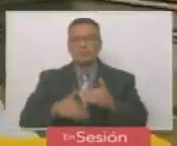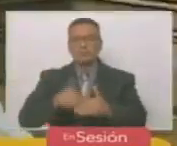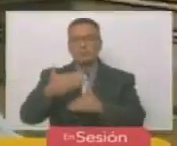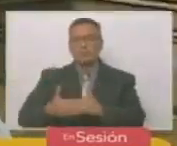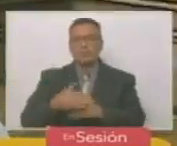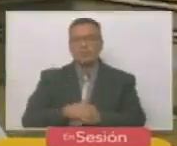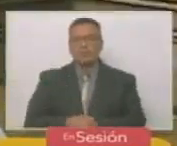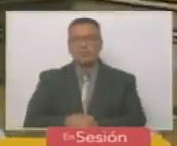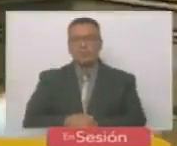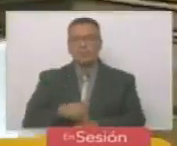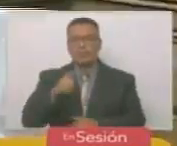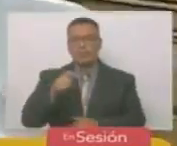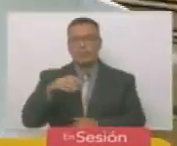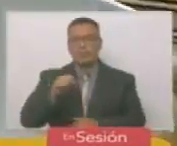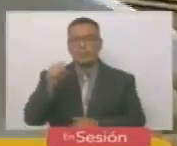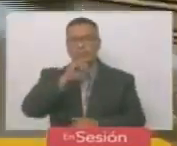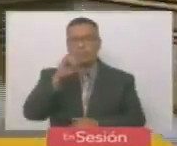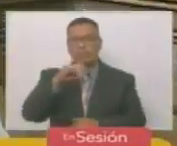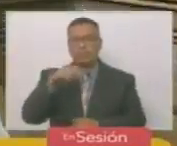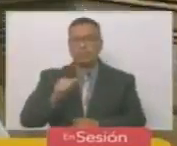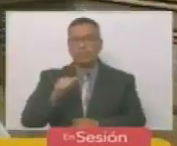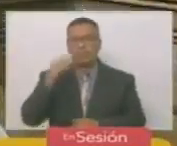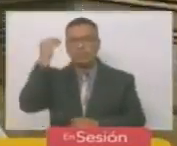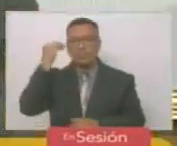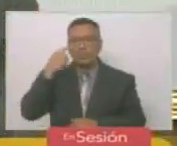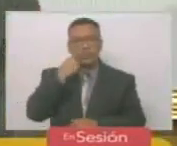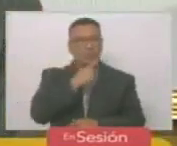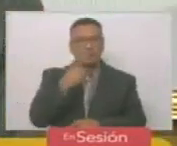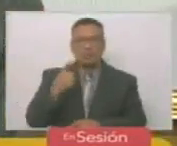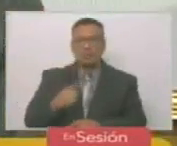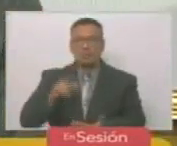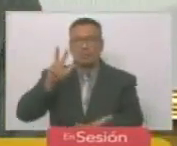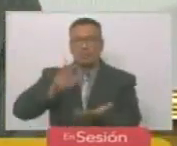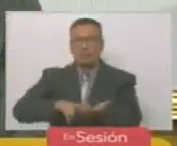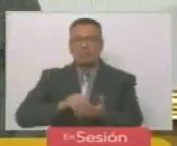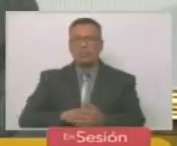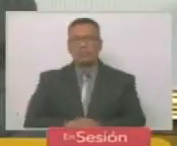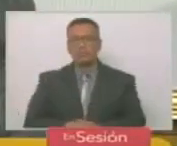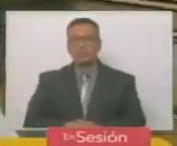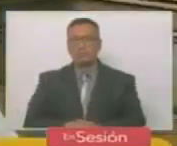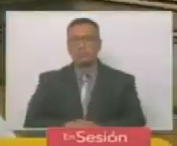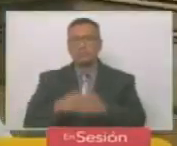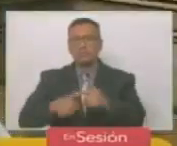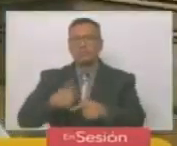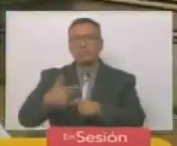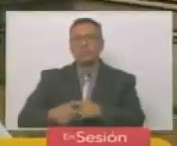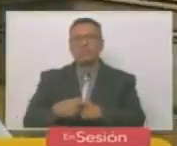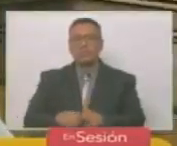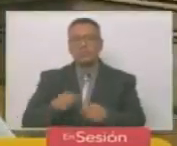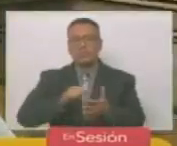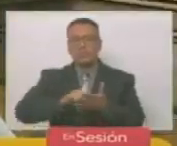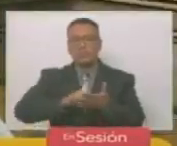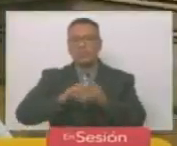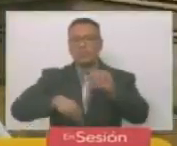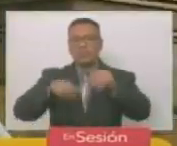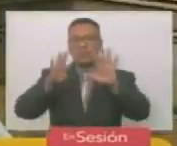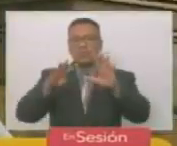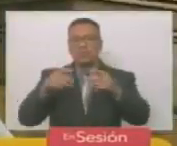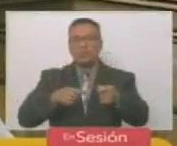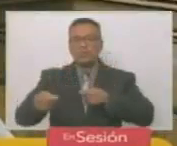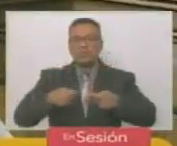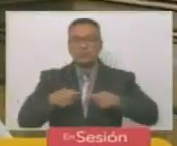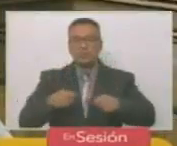Epígrafe Tasa. En consideración. Aprobado. Siguiente. Artículo 14. Para la